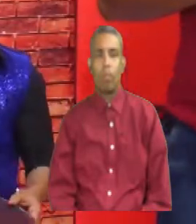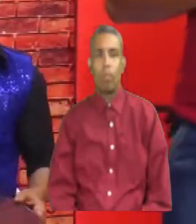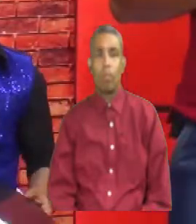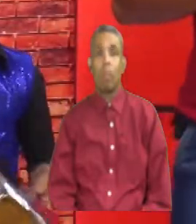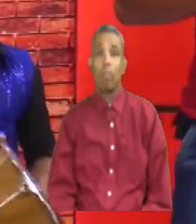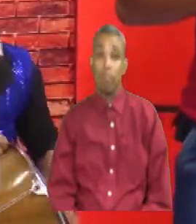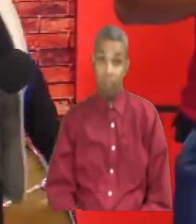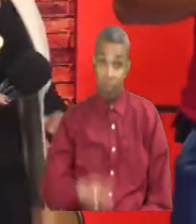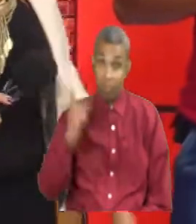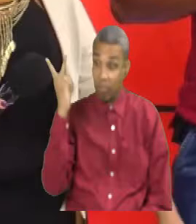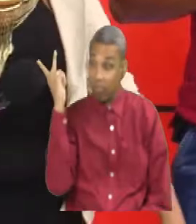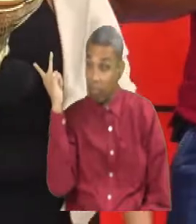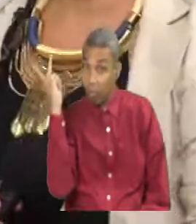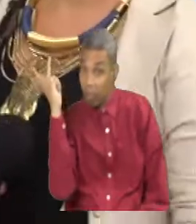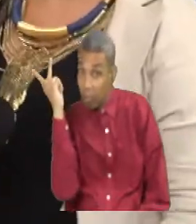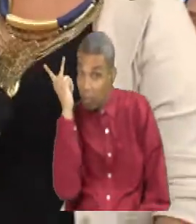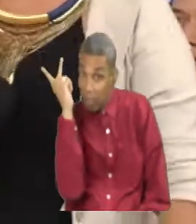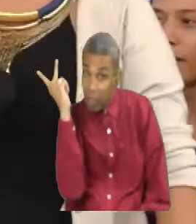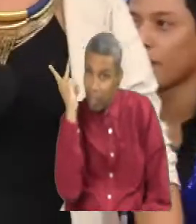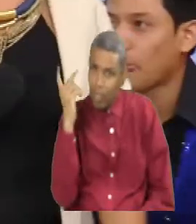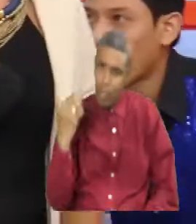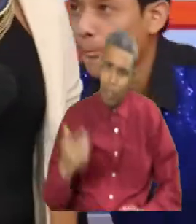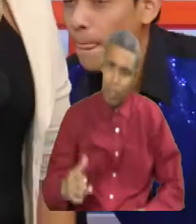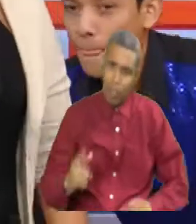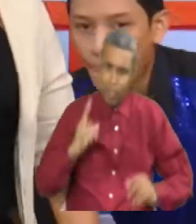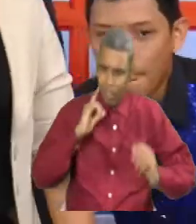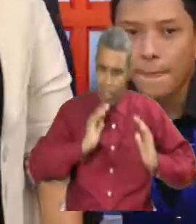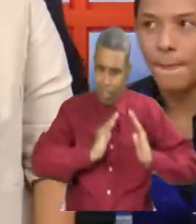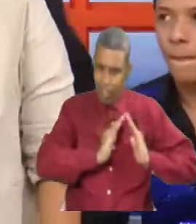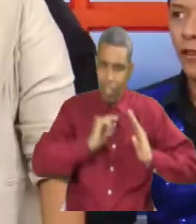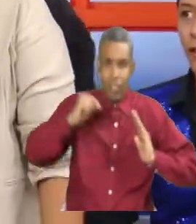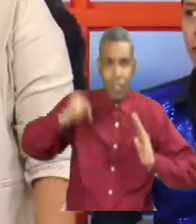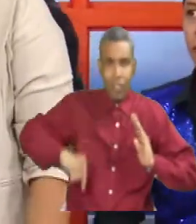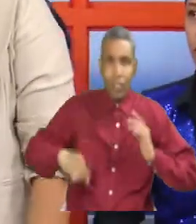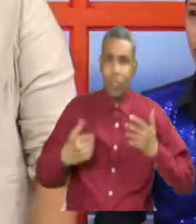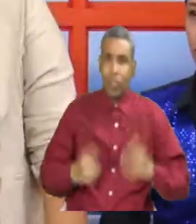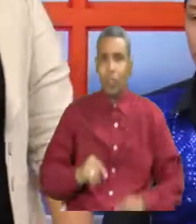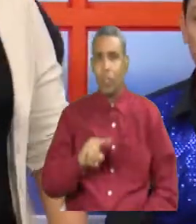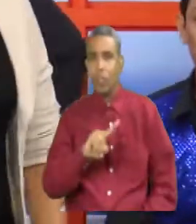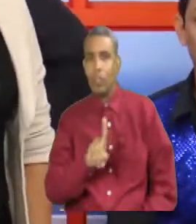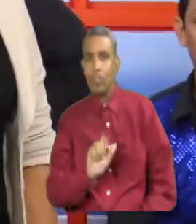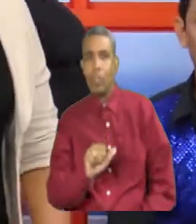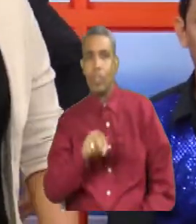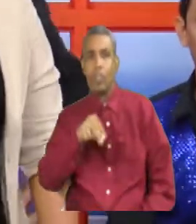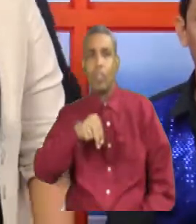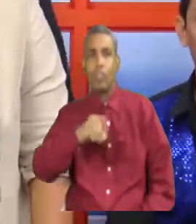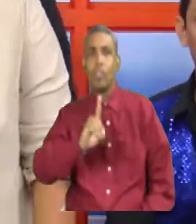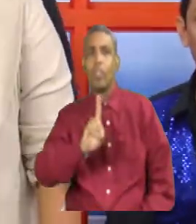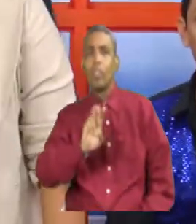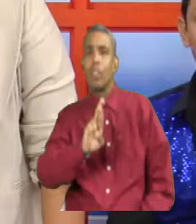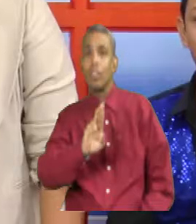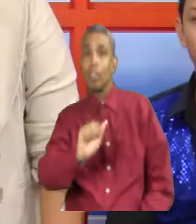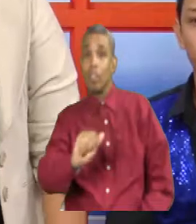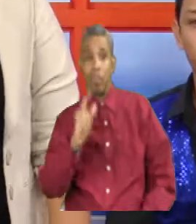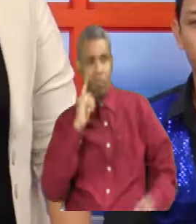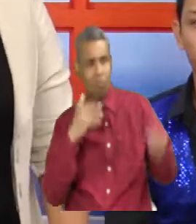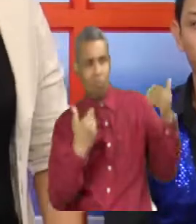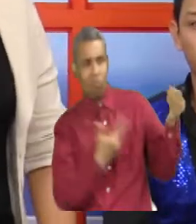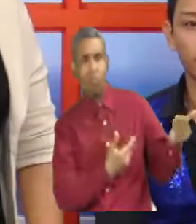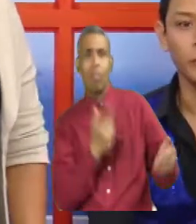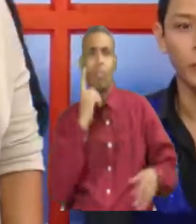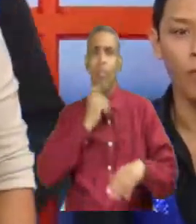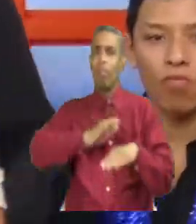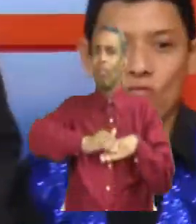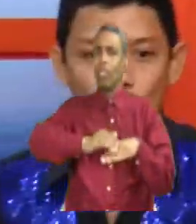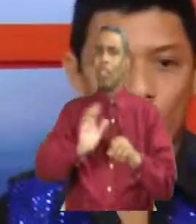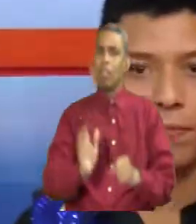aquí en casa estamos activadísimos con Sandra, la voz de América. Sandra, haz la invitación a nuestros televidentes para que te sigan en todas sus redes sociales